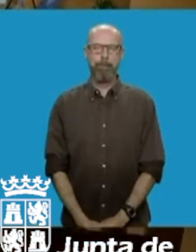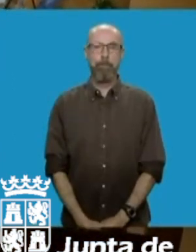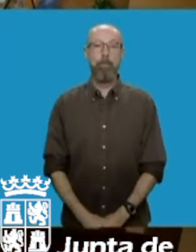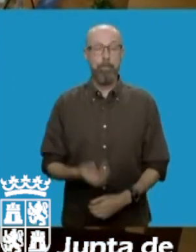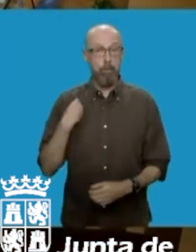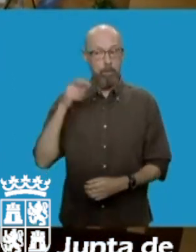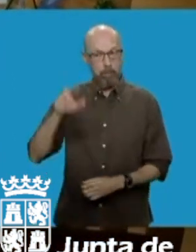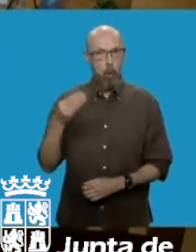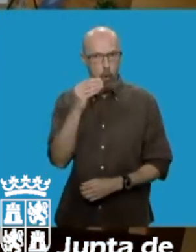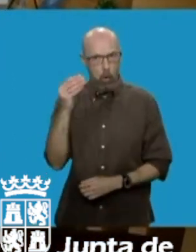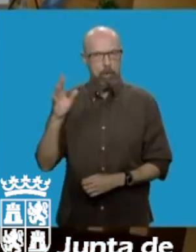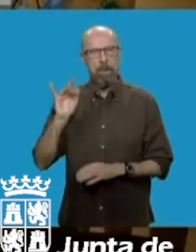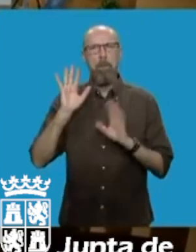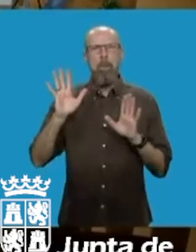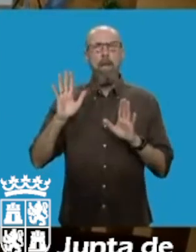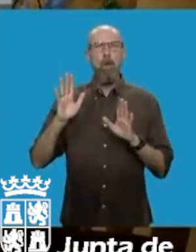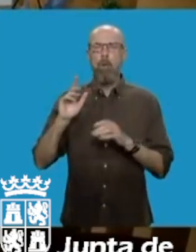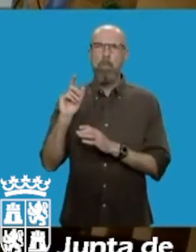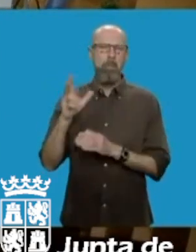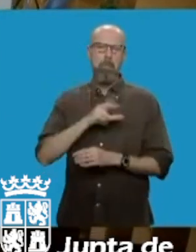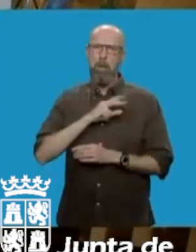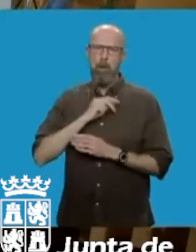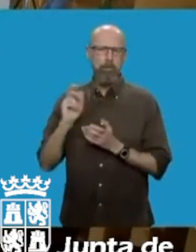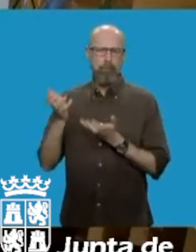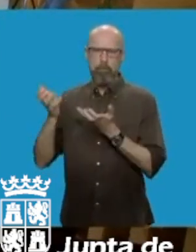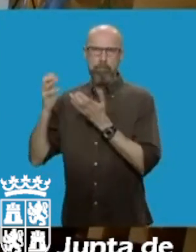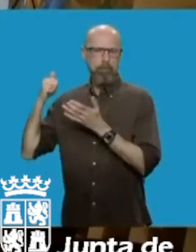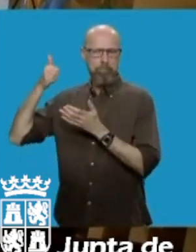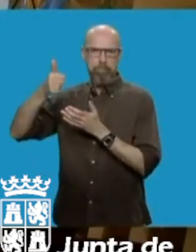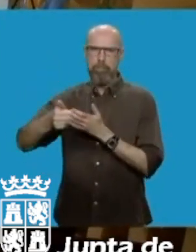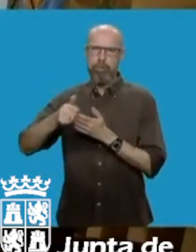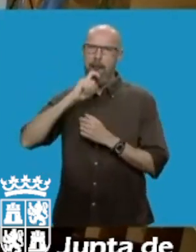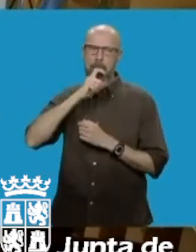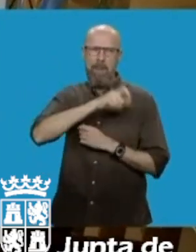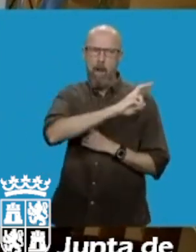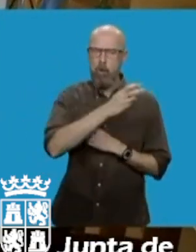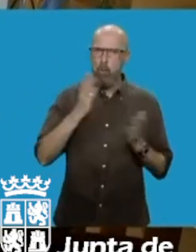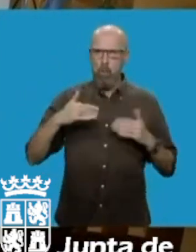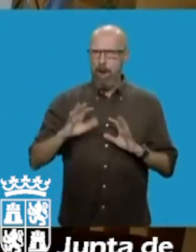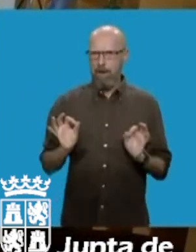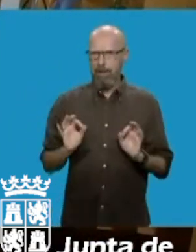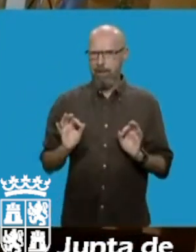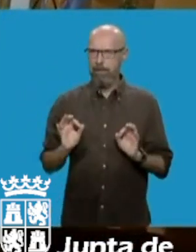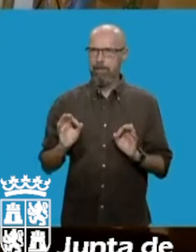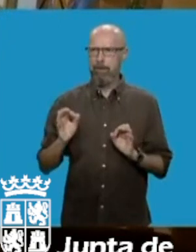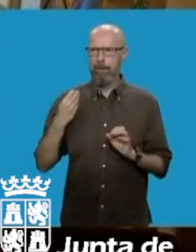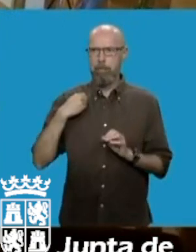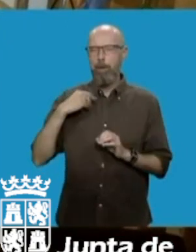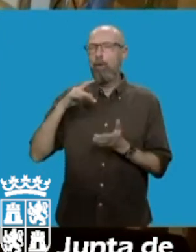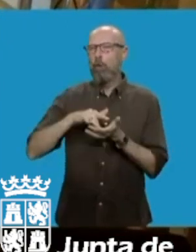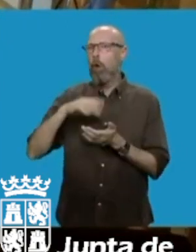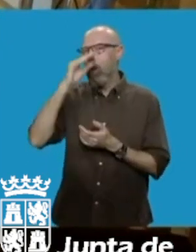pese a su juventud, el palmarés de Alejandra Vallejo no tiene nada que envidiar al de otros deportistas. Difícilmente olvidará el